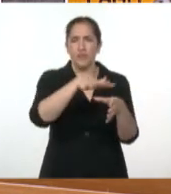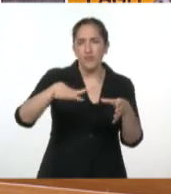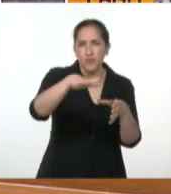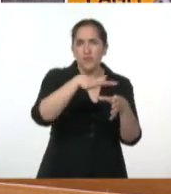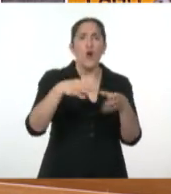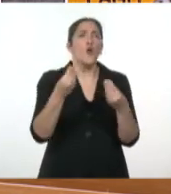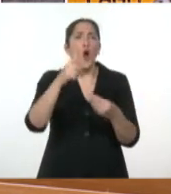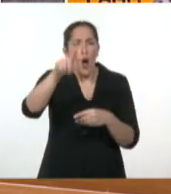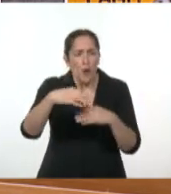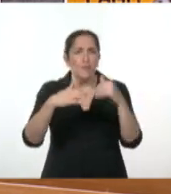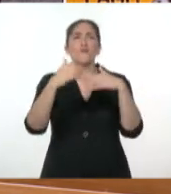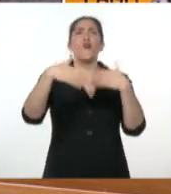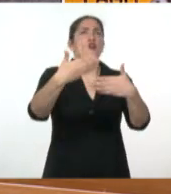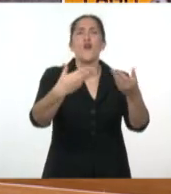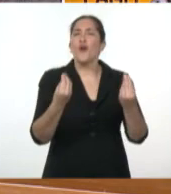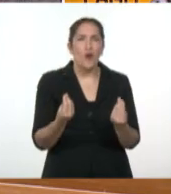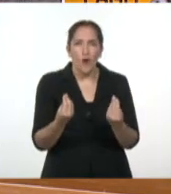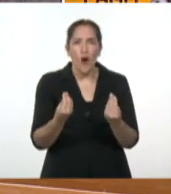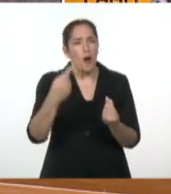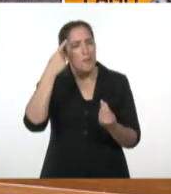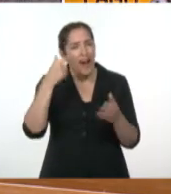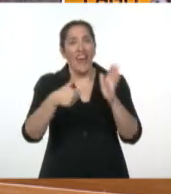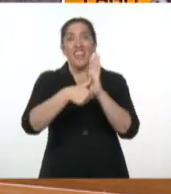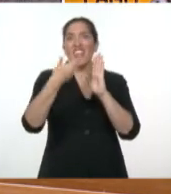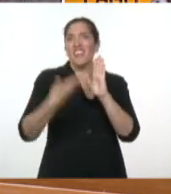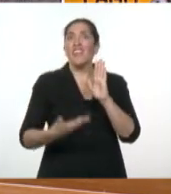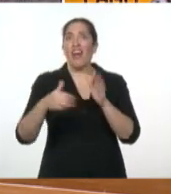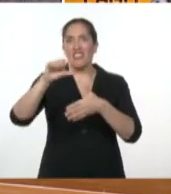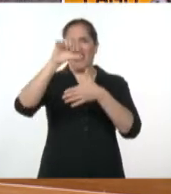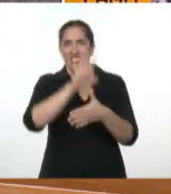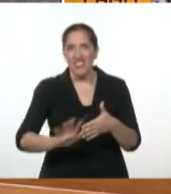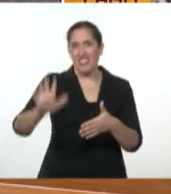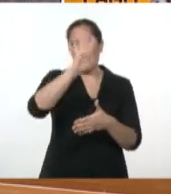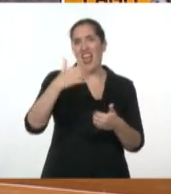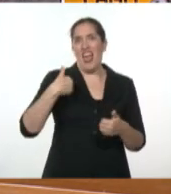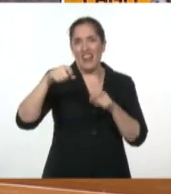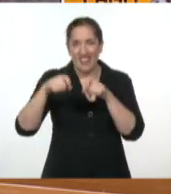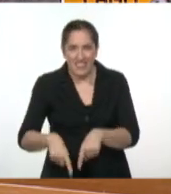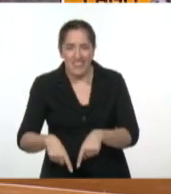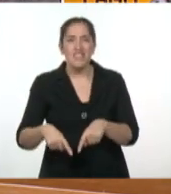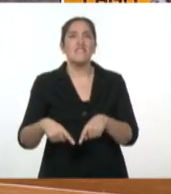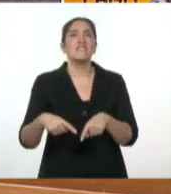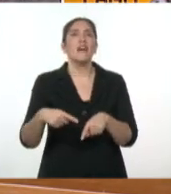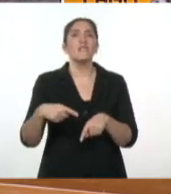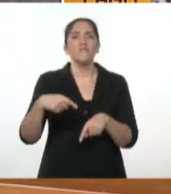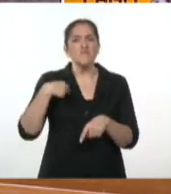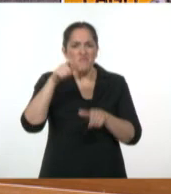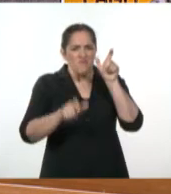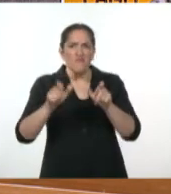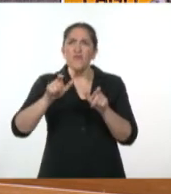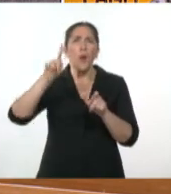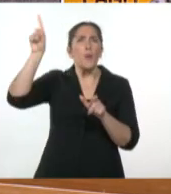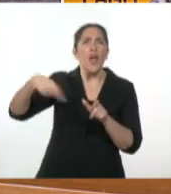identidad colectiva. Pensamos sobre todo la identidad latinoamericana, la Argentina, cómo se fue conformando nuestra población a